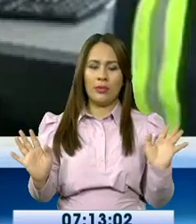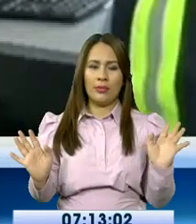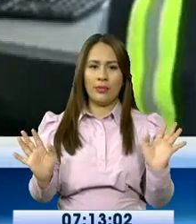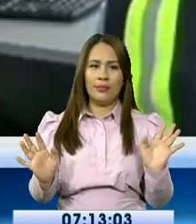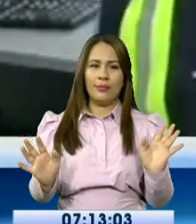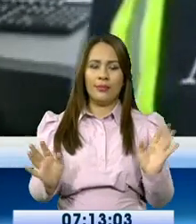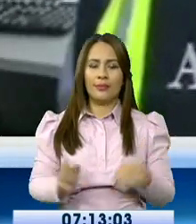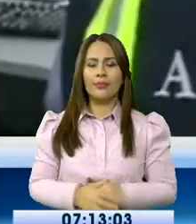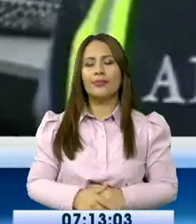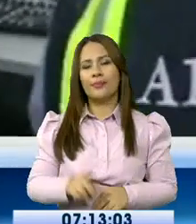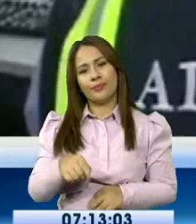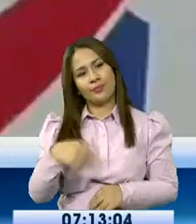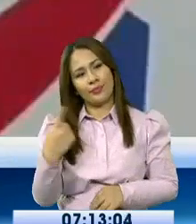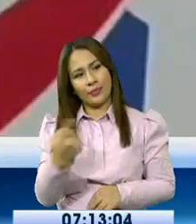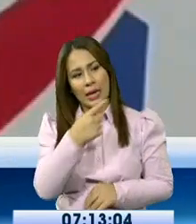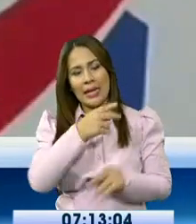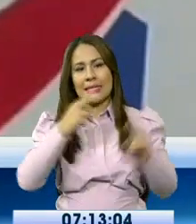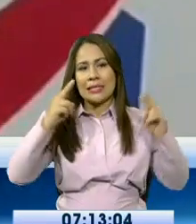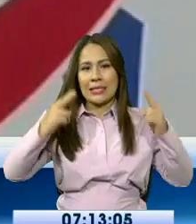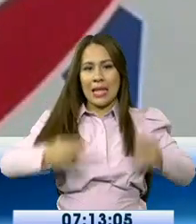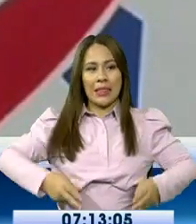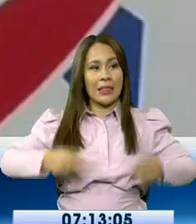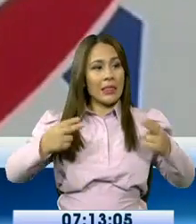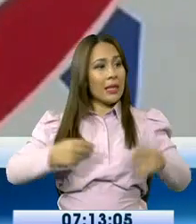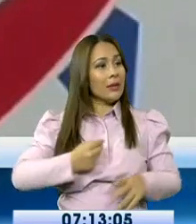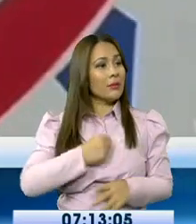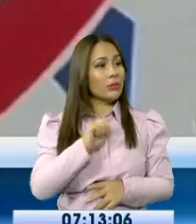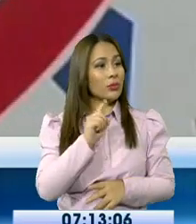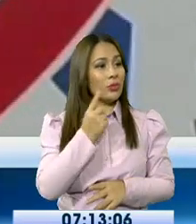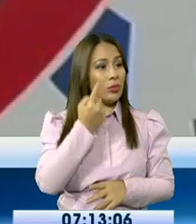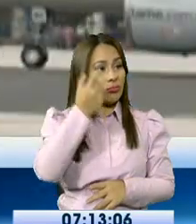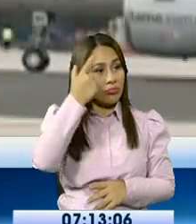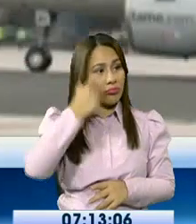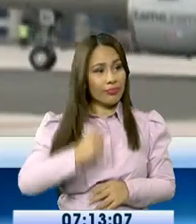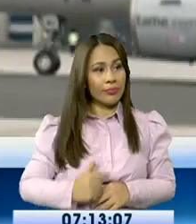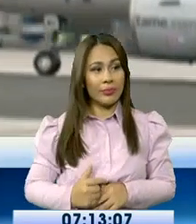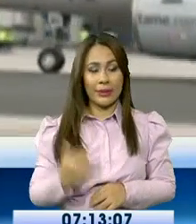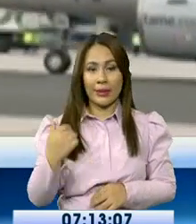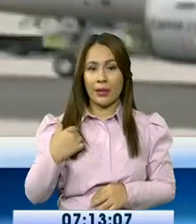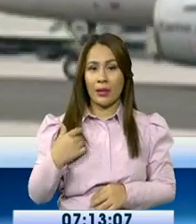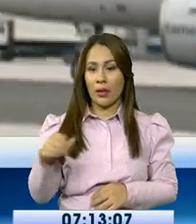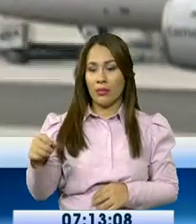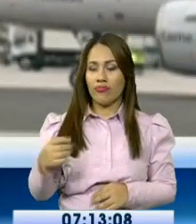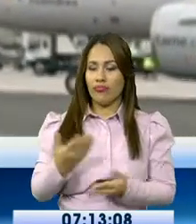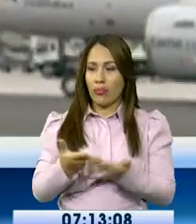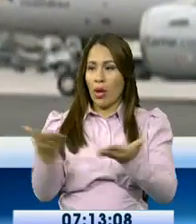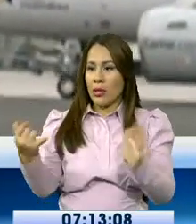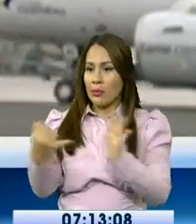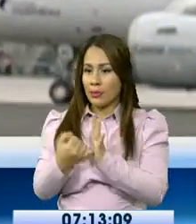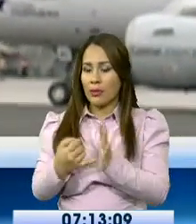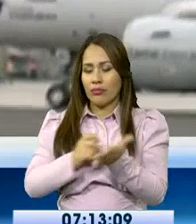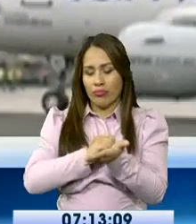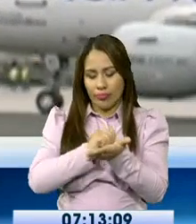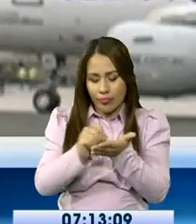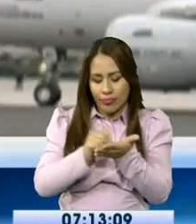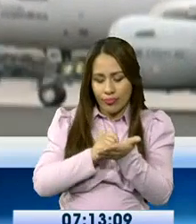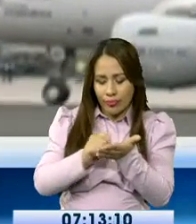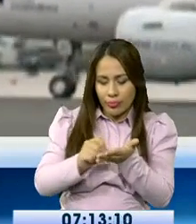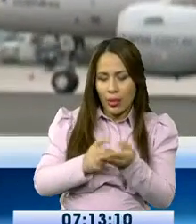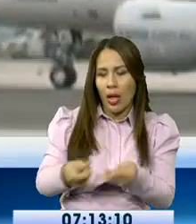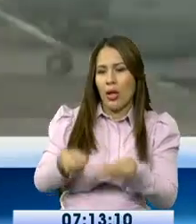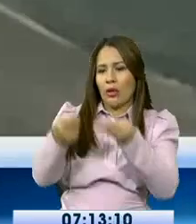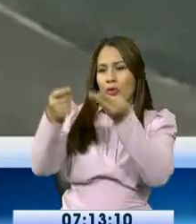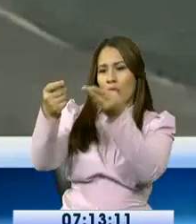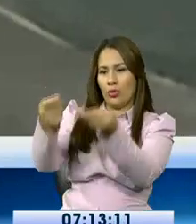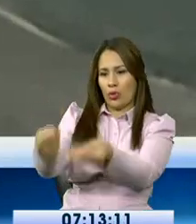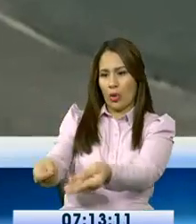Por otro lado, el SENAE dispuso que únicamente los pasajeros que lleven bienes tributables estén obligados a llenar el